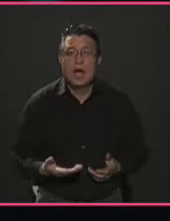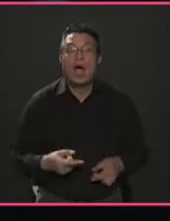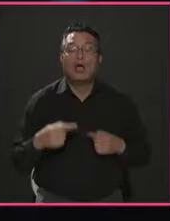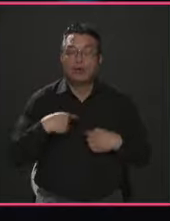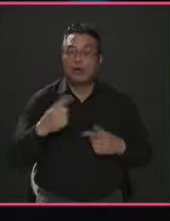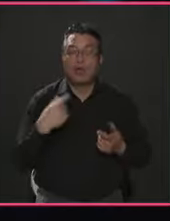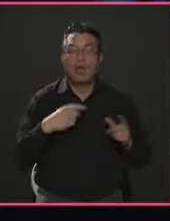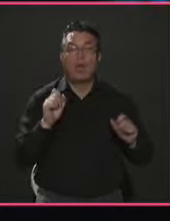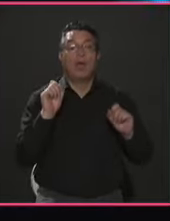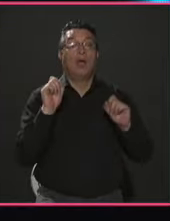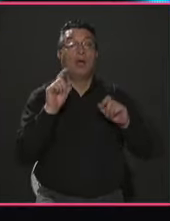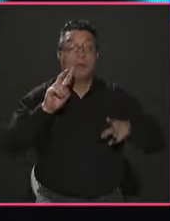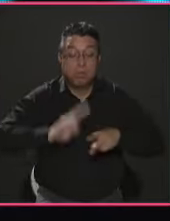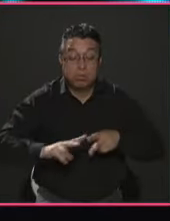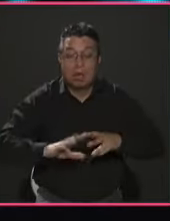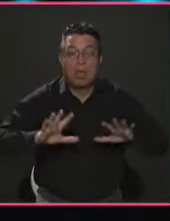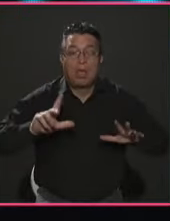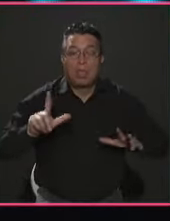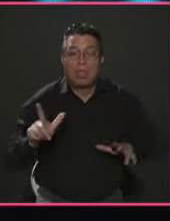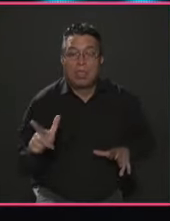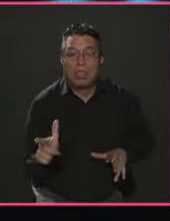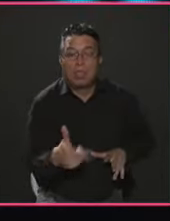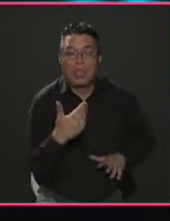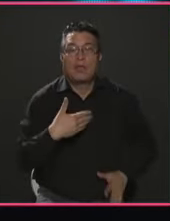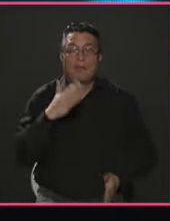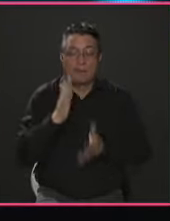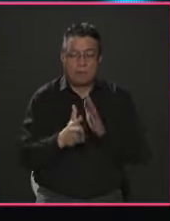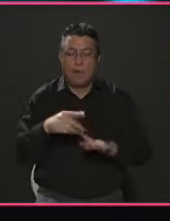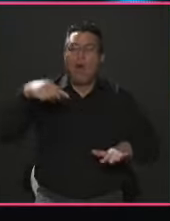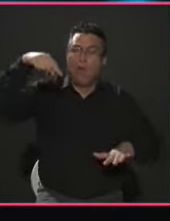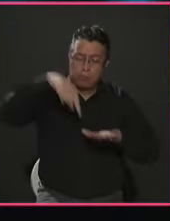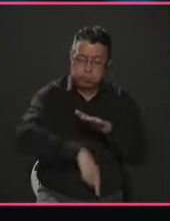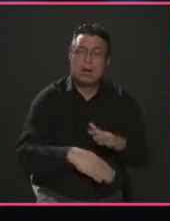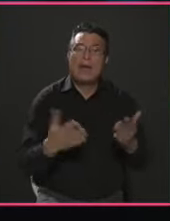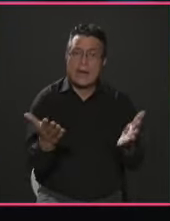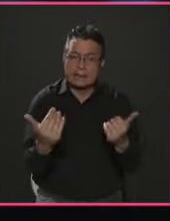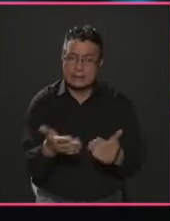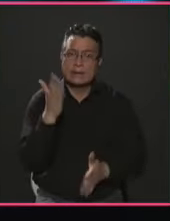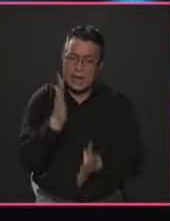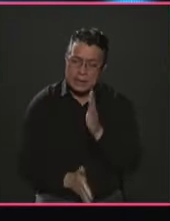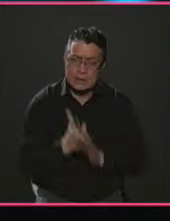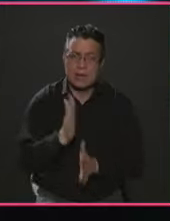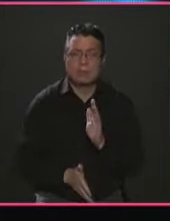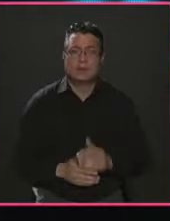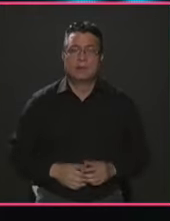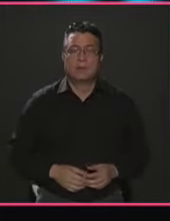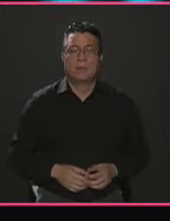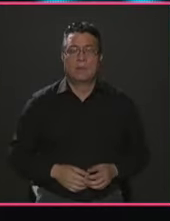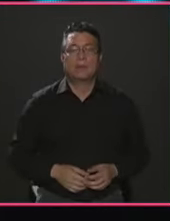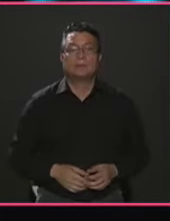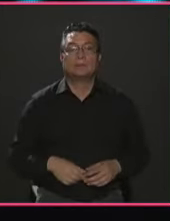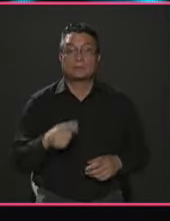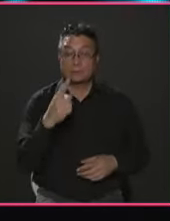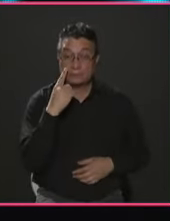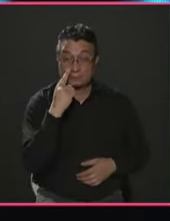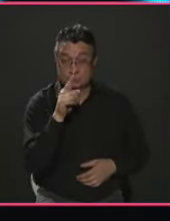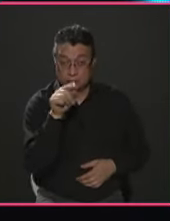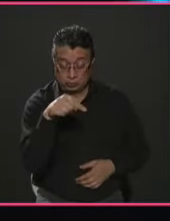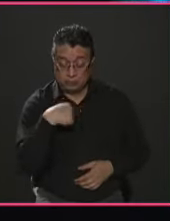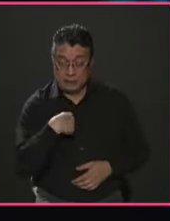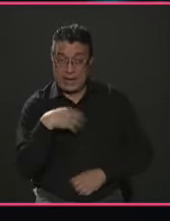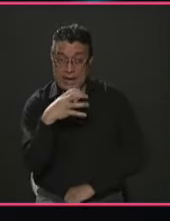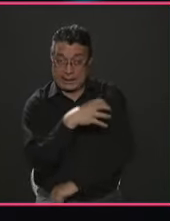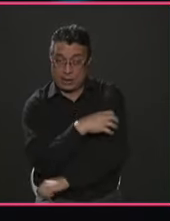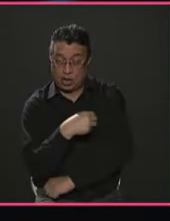estamos reaccionando ni a la profundidad que se necesita fíjense ustedes que en mi región en